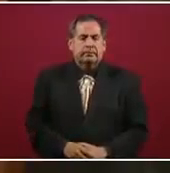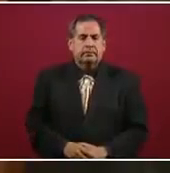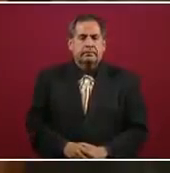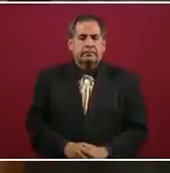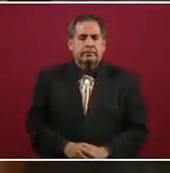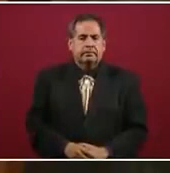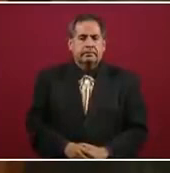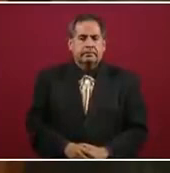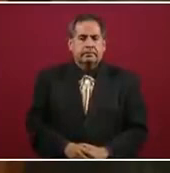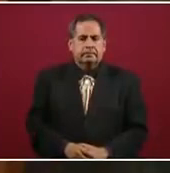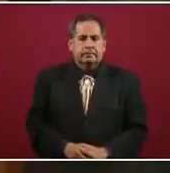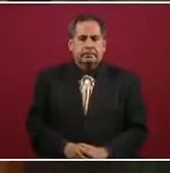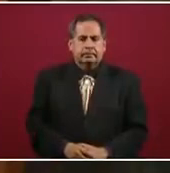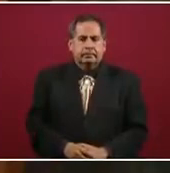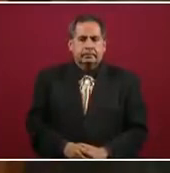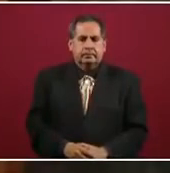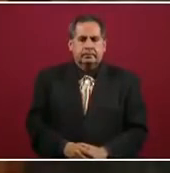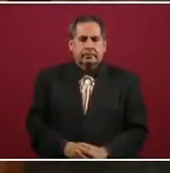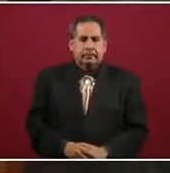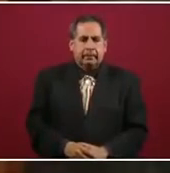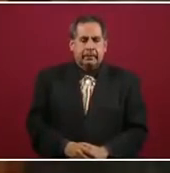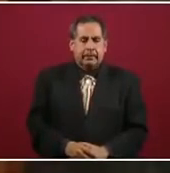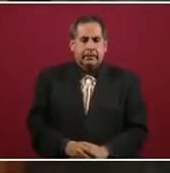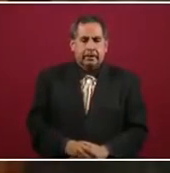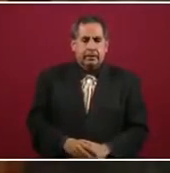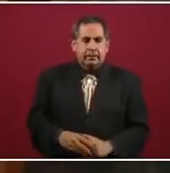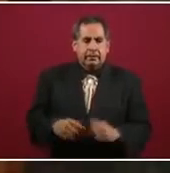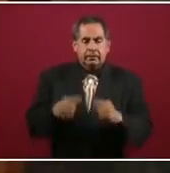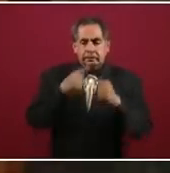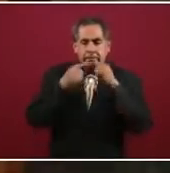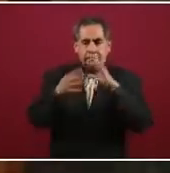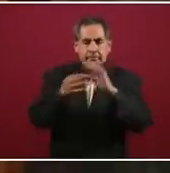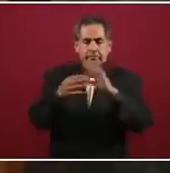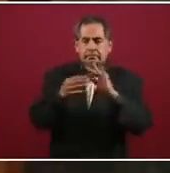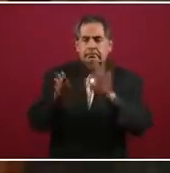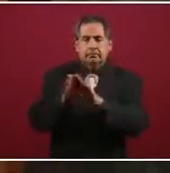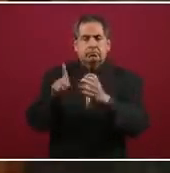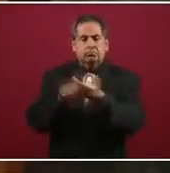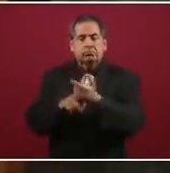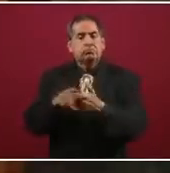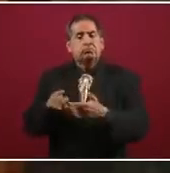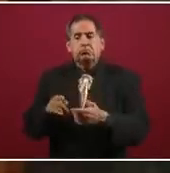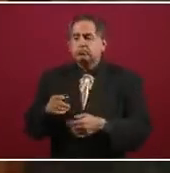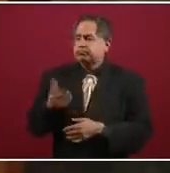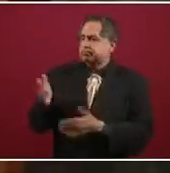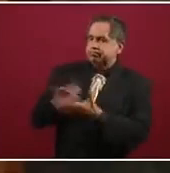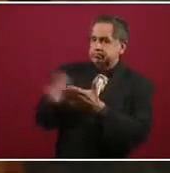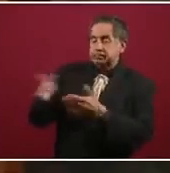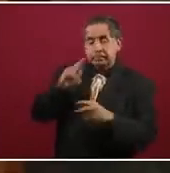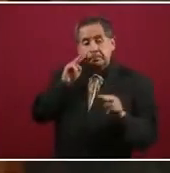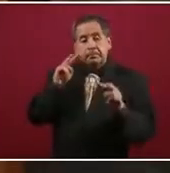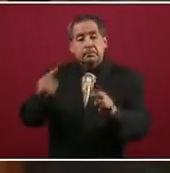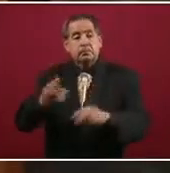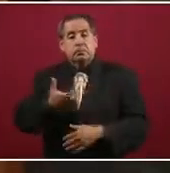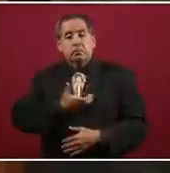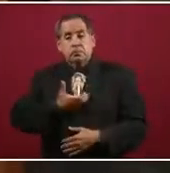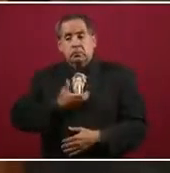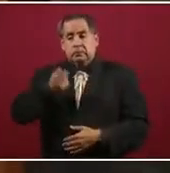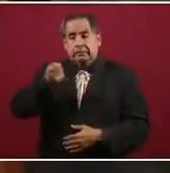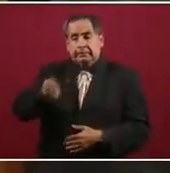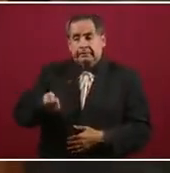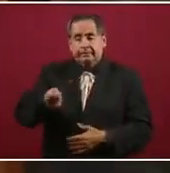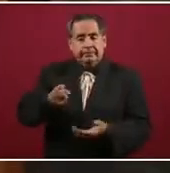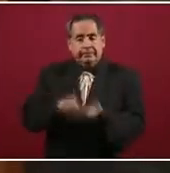Gracias, Patricia Metaza. Vamos con nuestra compañera Rita. Julieta Abreu hasta el Zócalo de la Ciudad de México